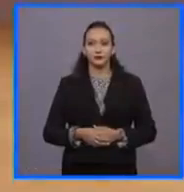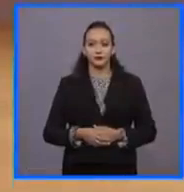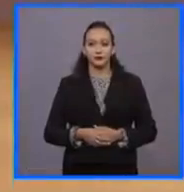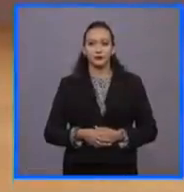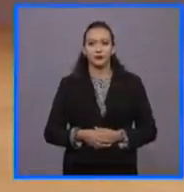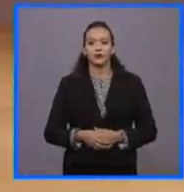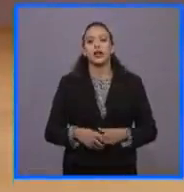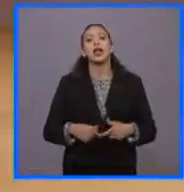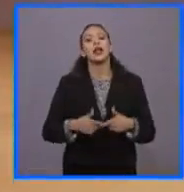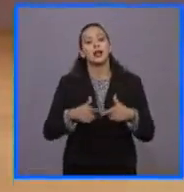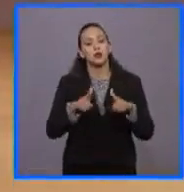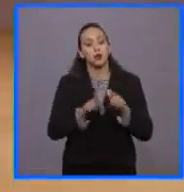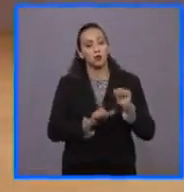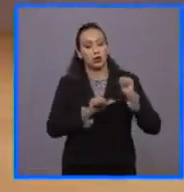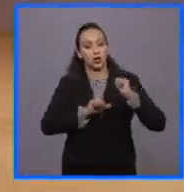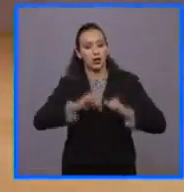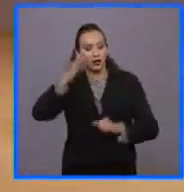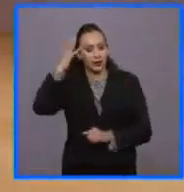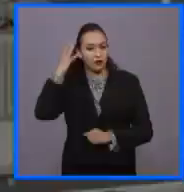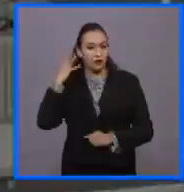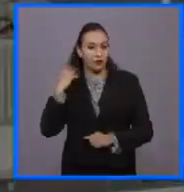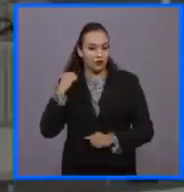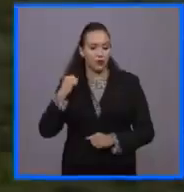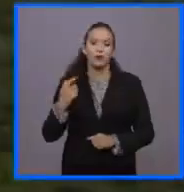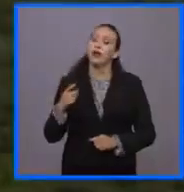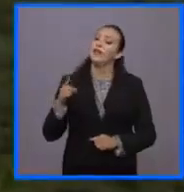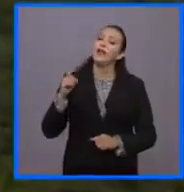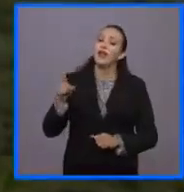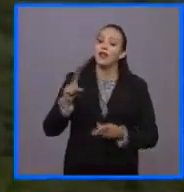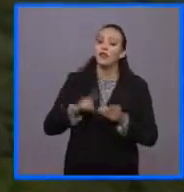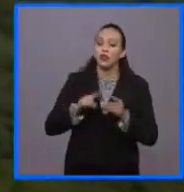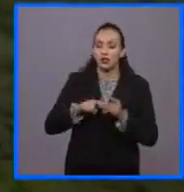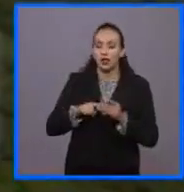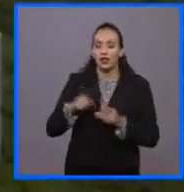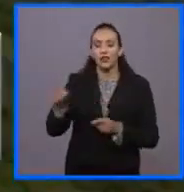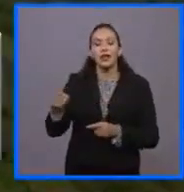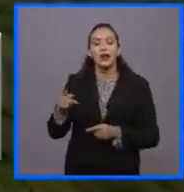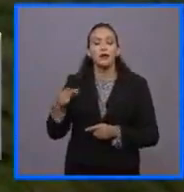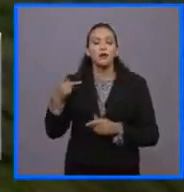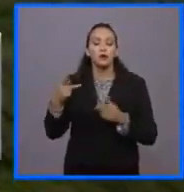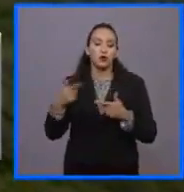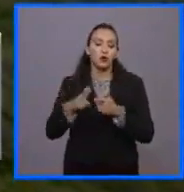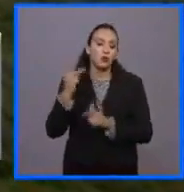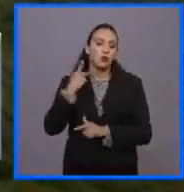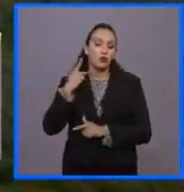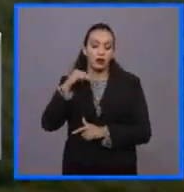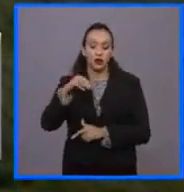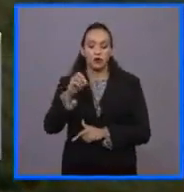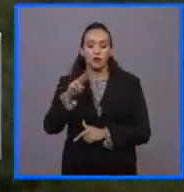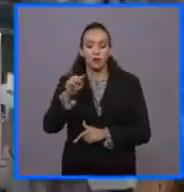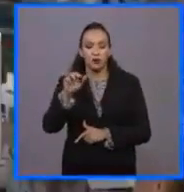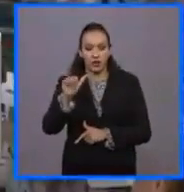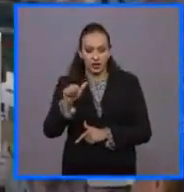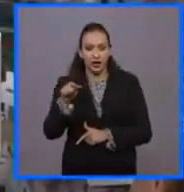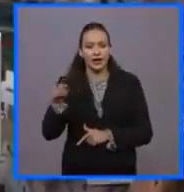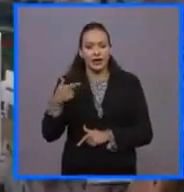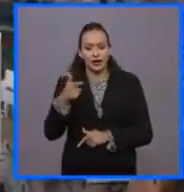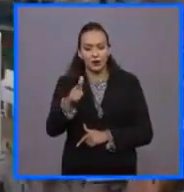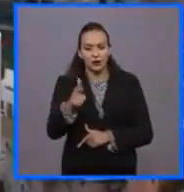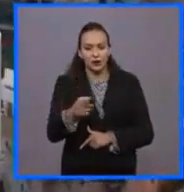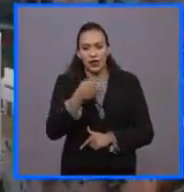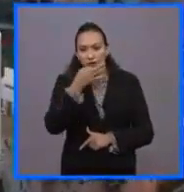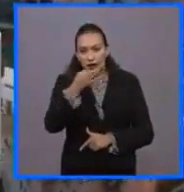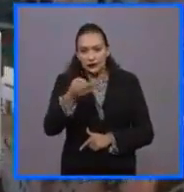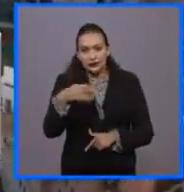El grupo parlamentario de Morena en el Congreso de Guanajuato anunció su intención de promover la emisión de una alerta de género por